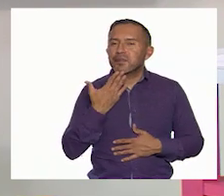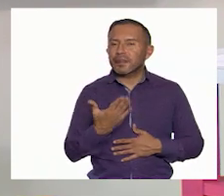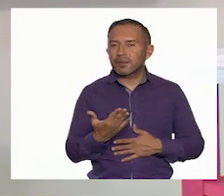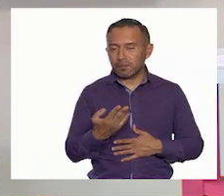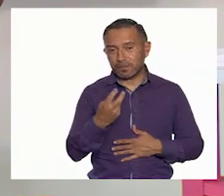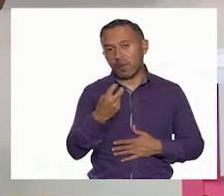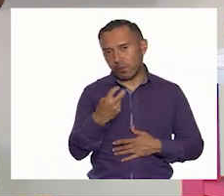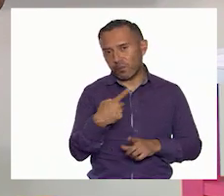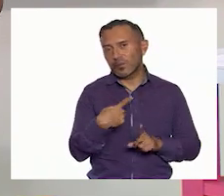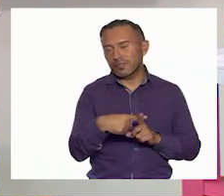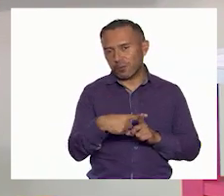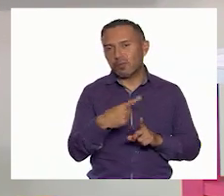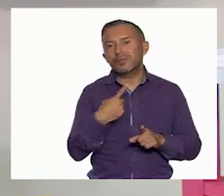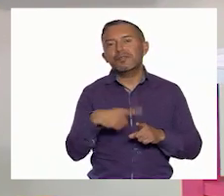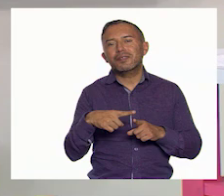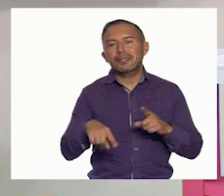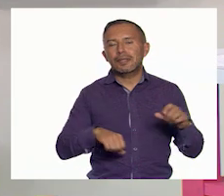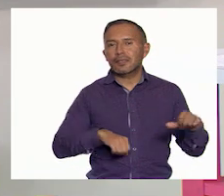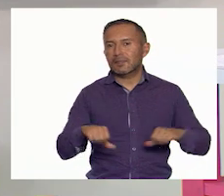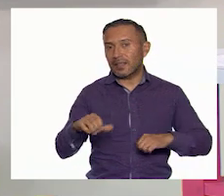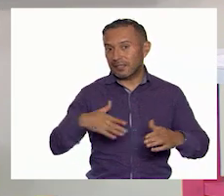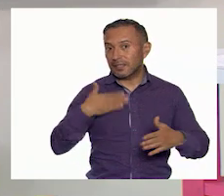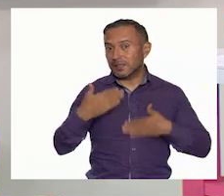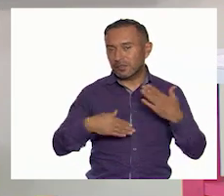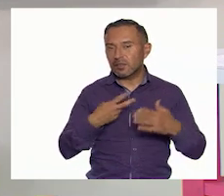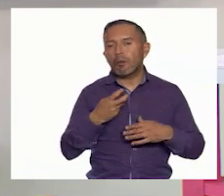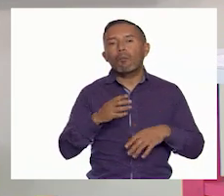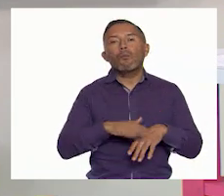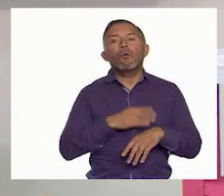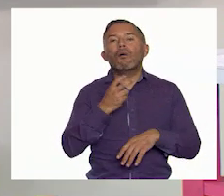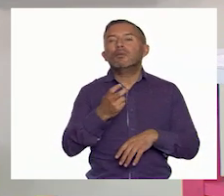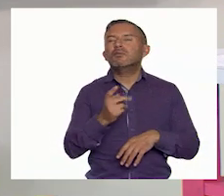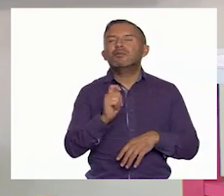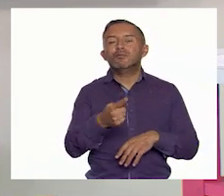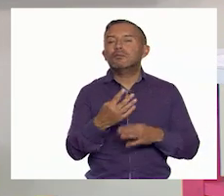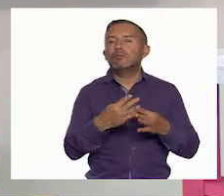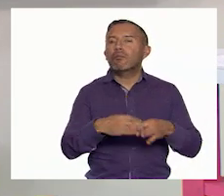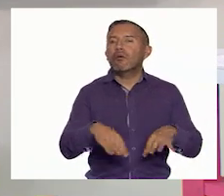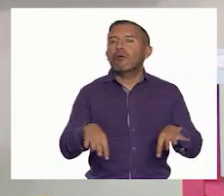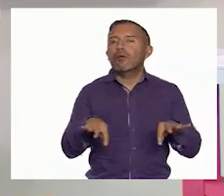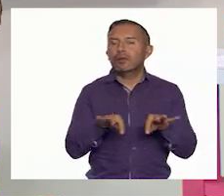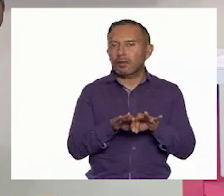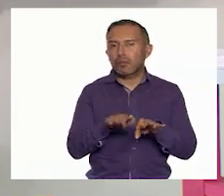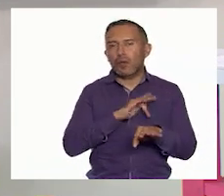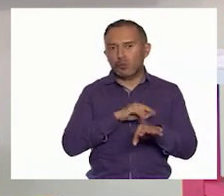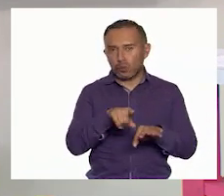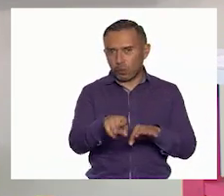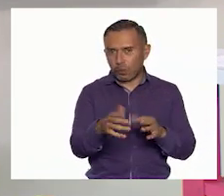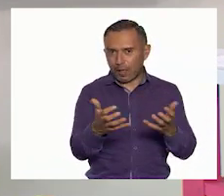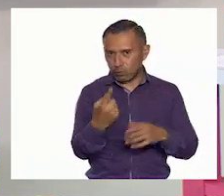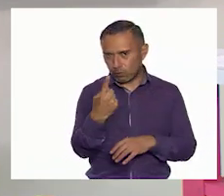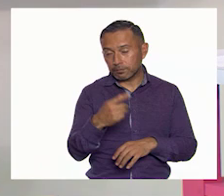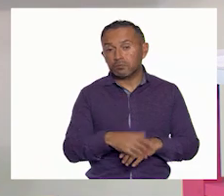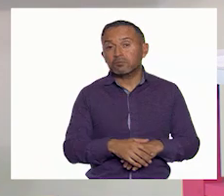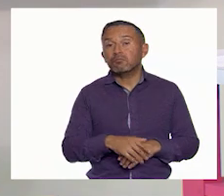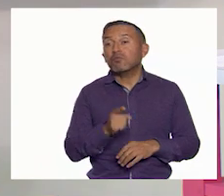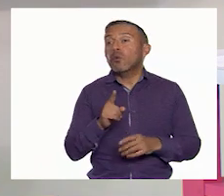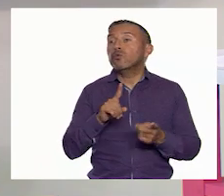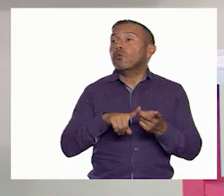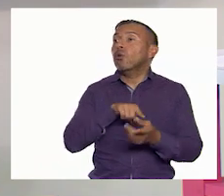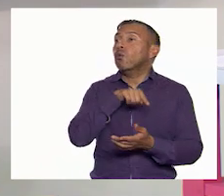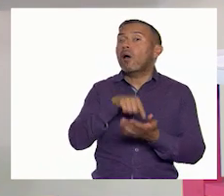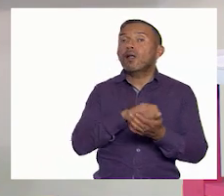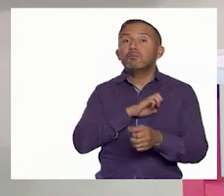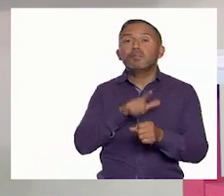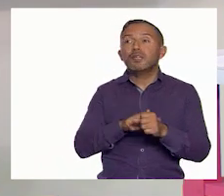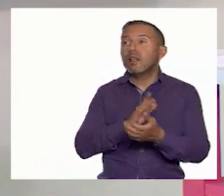las funciones de las actividades recreativas. Por eso es importante que tú practiques una. No necesitas ir a algún lugar en especial, puede